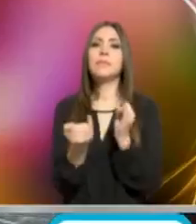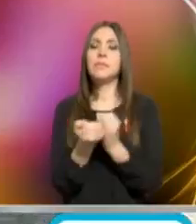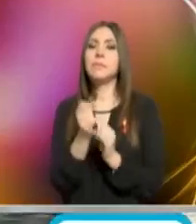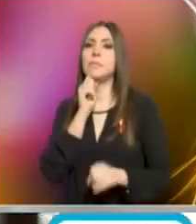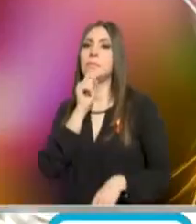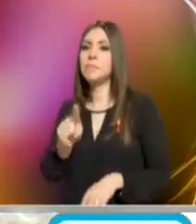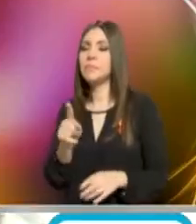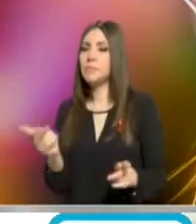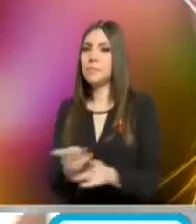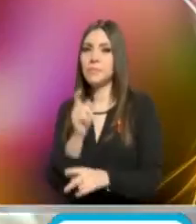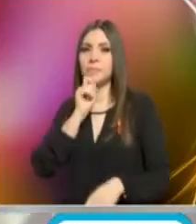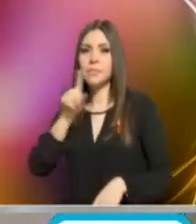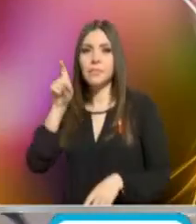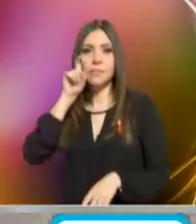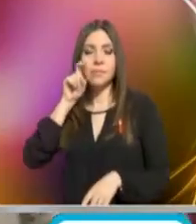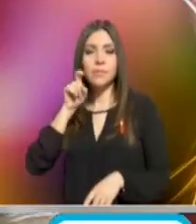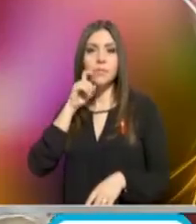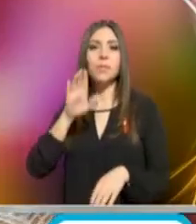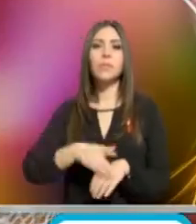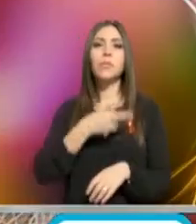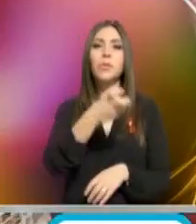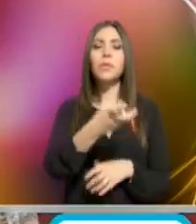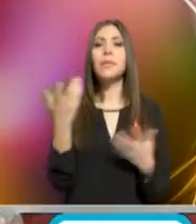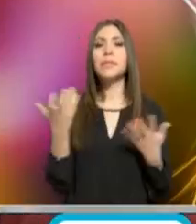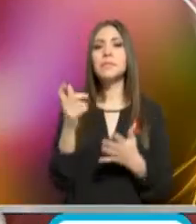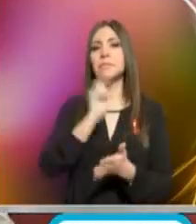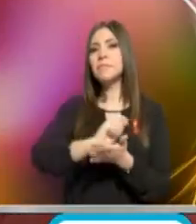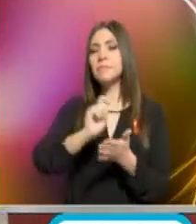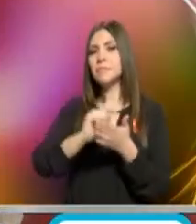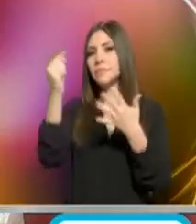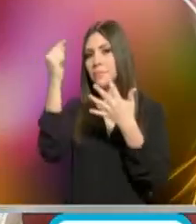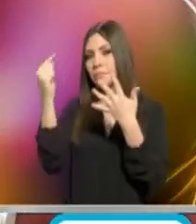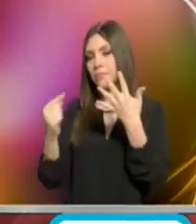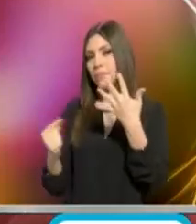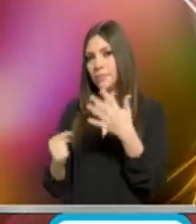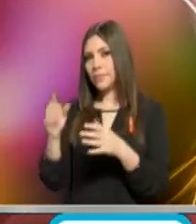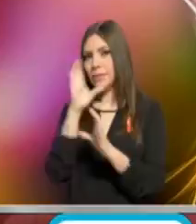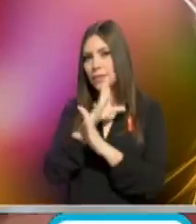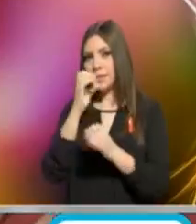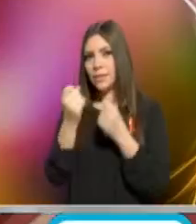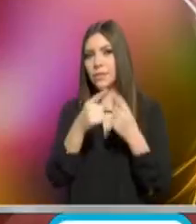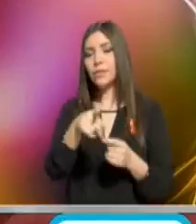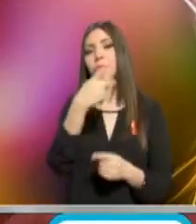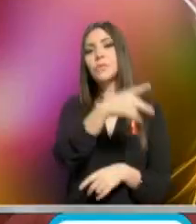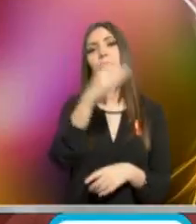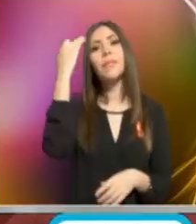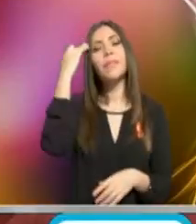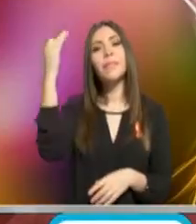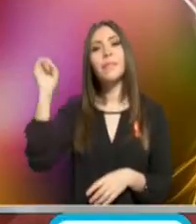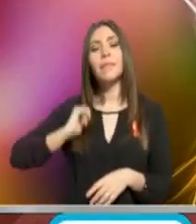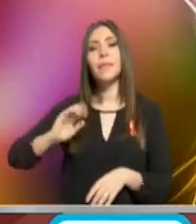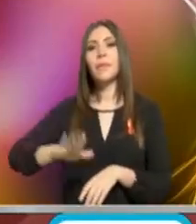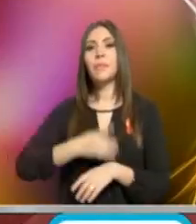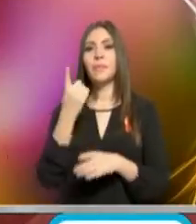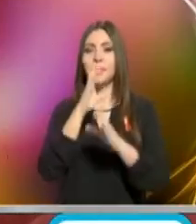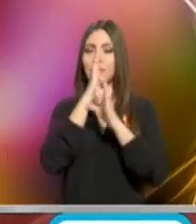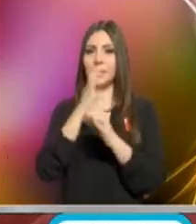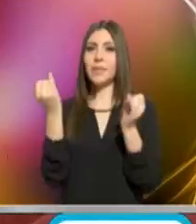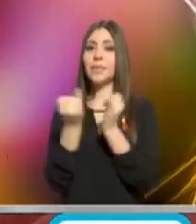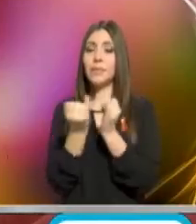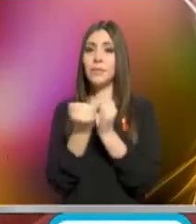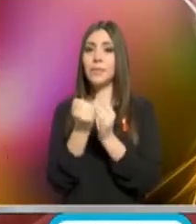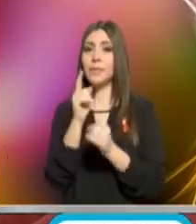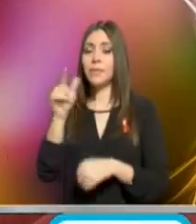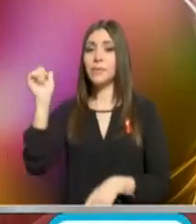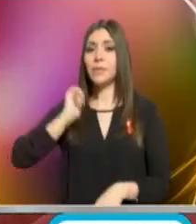rompen géneros, ¿no? Así es. Y entonces yo traté de hacer una lista, y bueno, pues mira, voy a tener que revelar mi época, porque la lista tiene mucho que ver también con